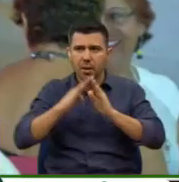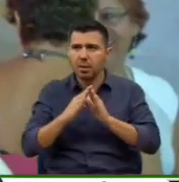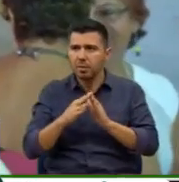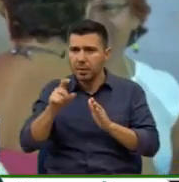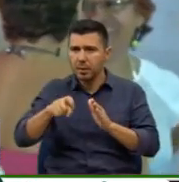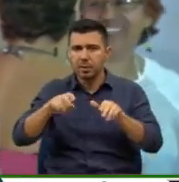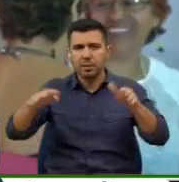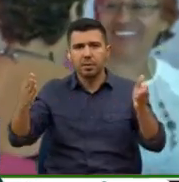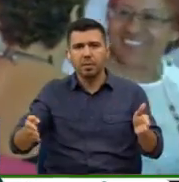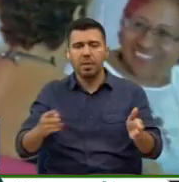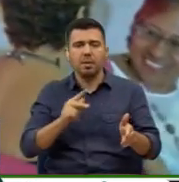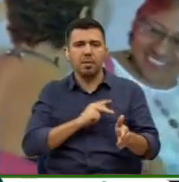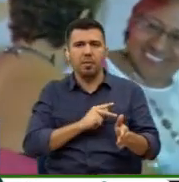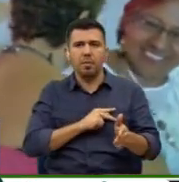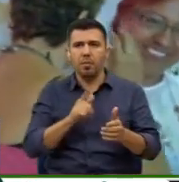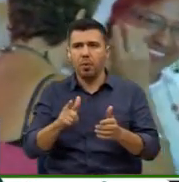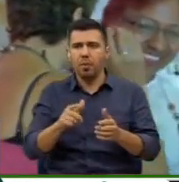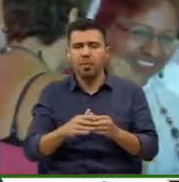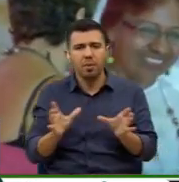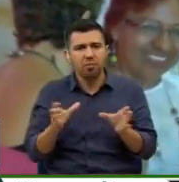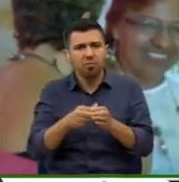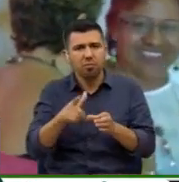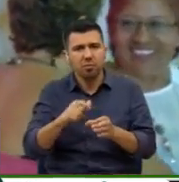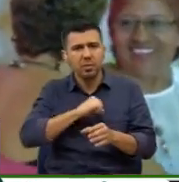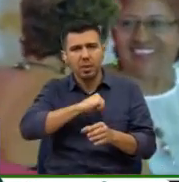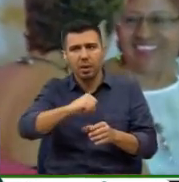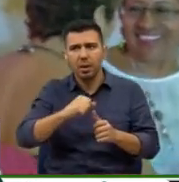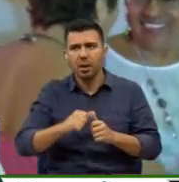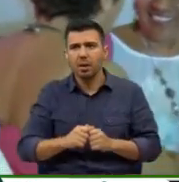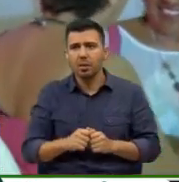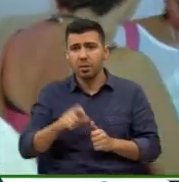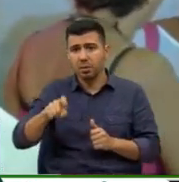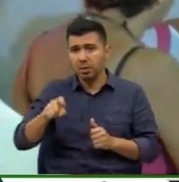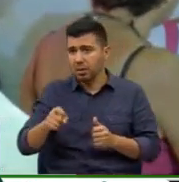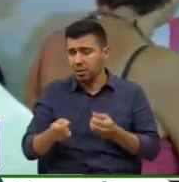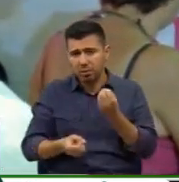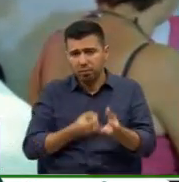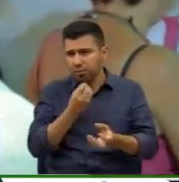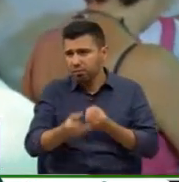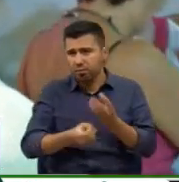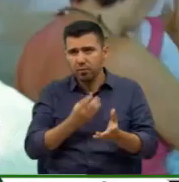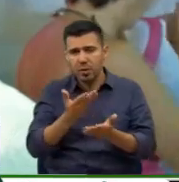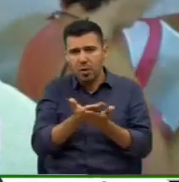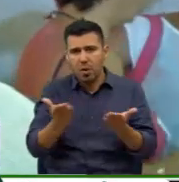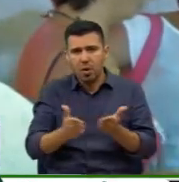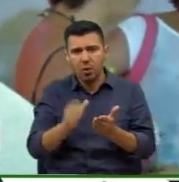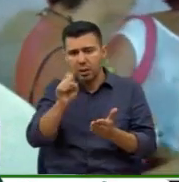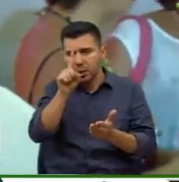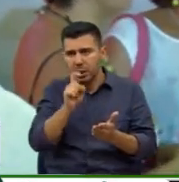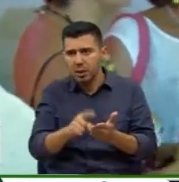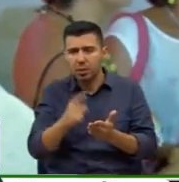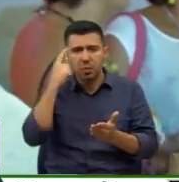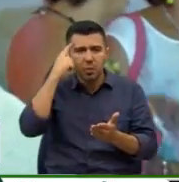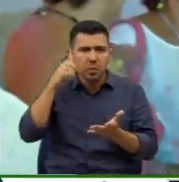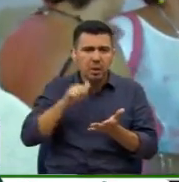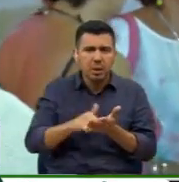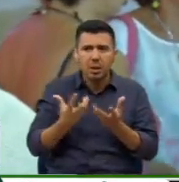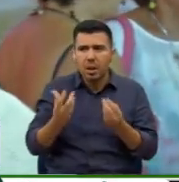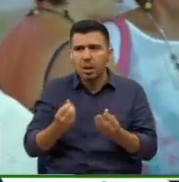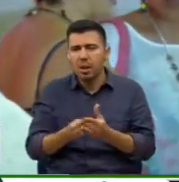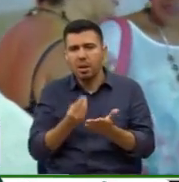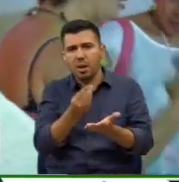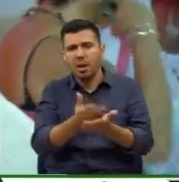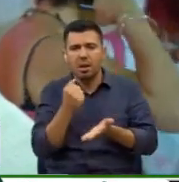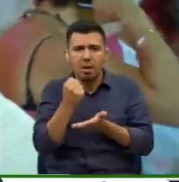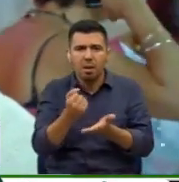mesa propia que tenemos como sujeta de derechos para poner ahí todas las inquietudes que tenemos y los aportes que debemos